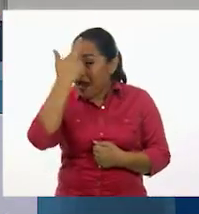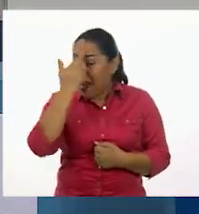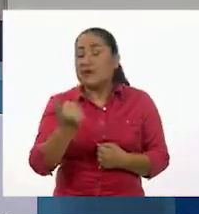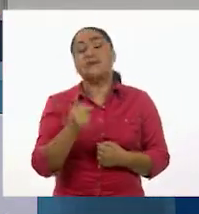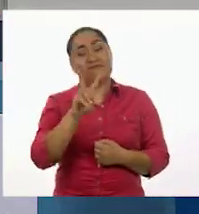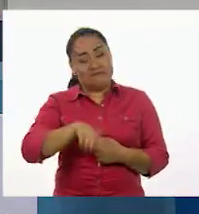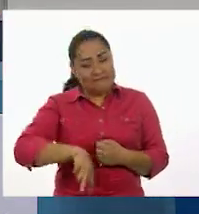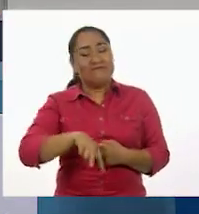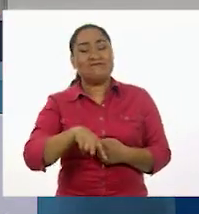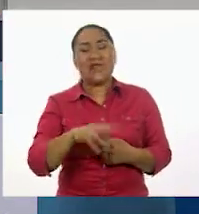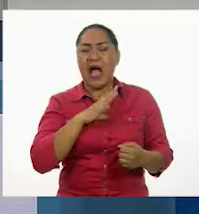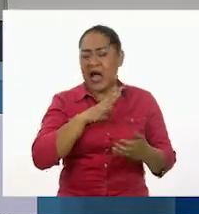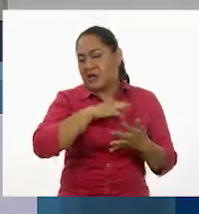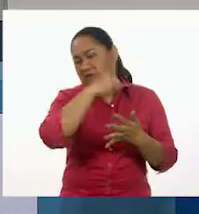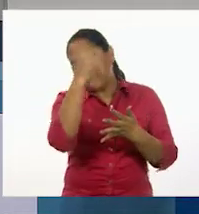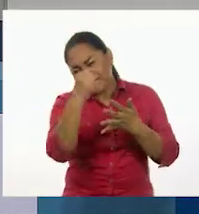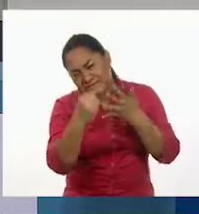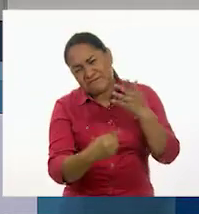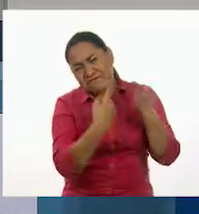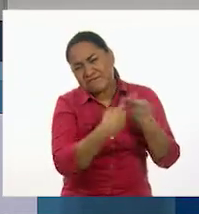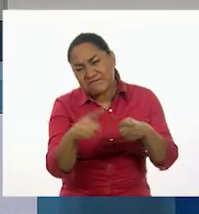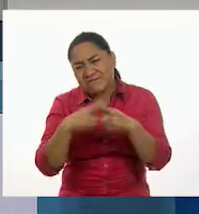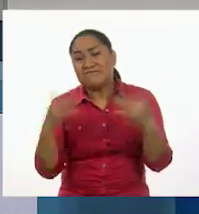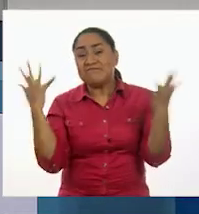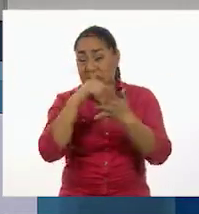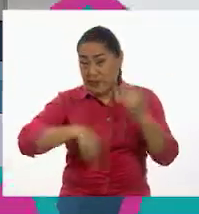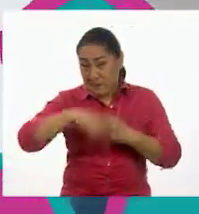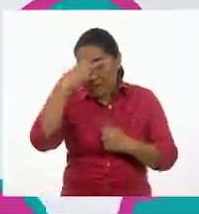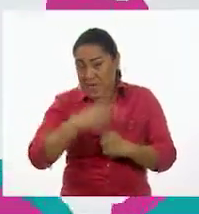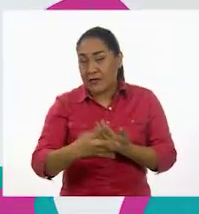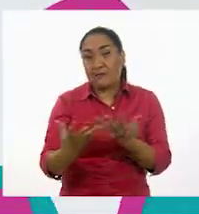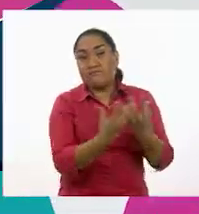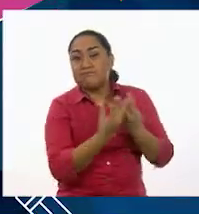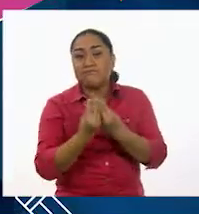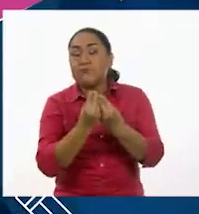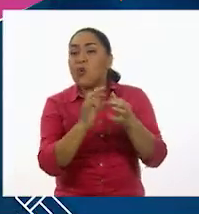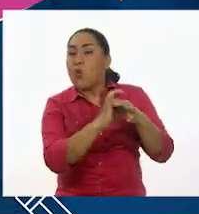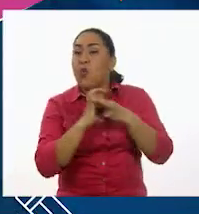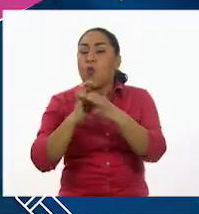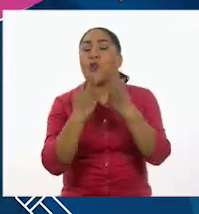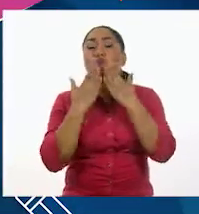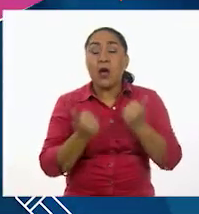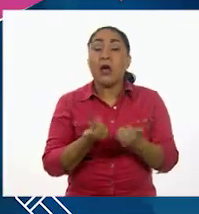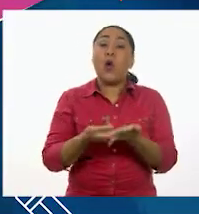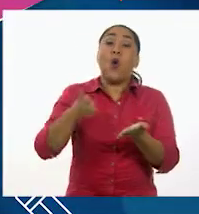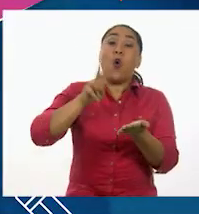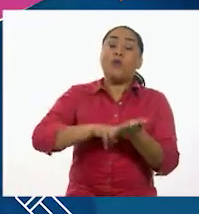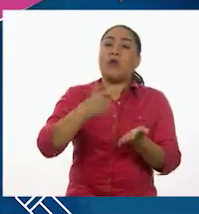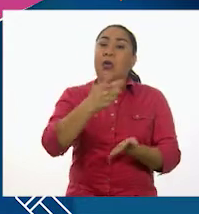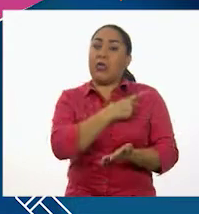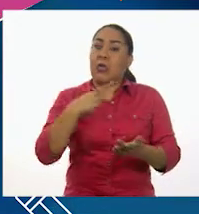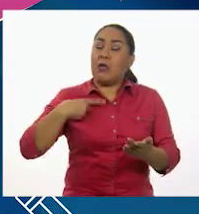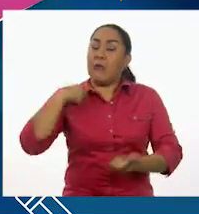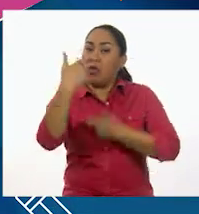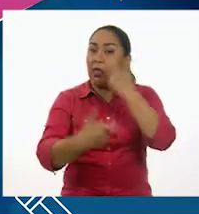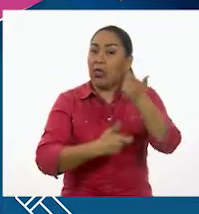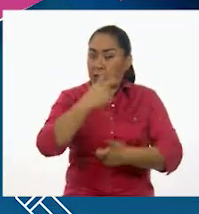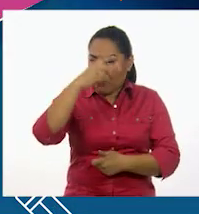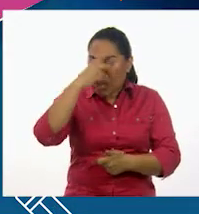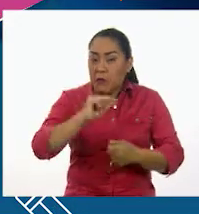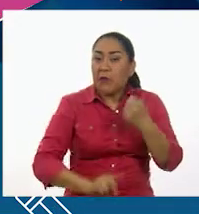había muchísimos aspectos que influían en que el país no pudiera tener unidad. También estaba el endeudamiento del país que trajo consigo